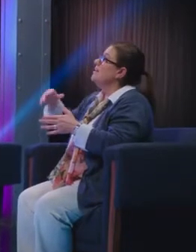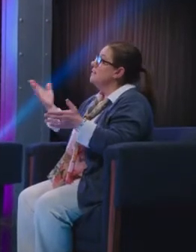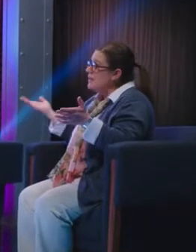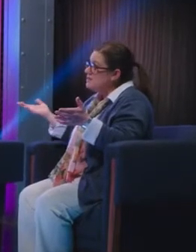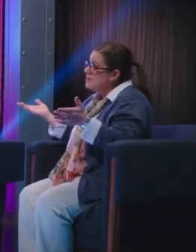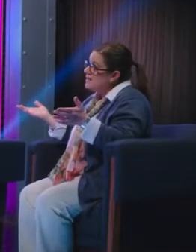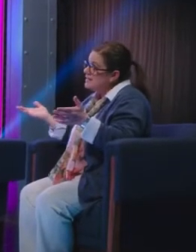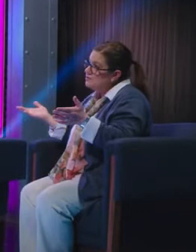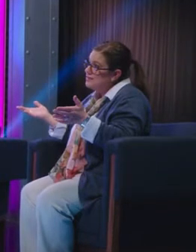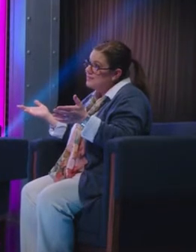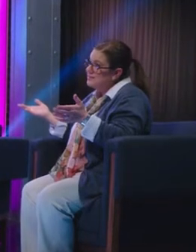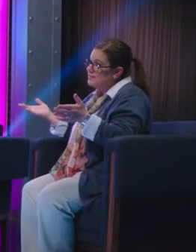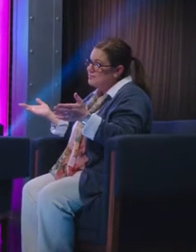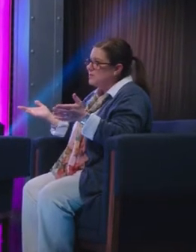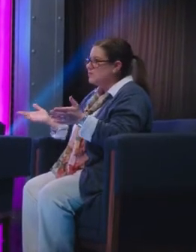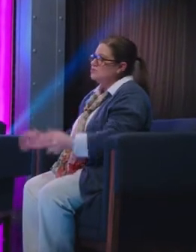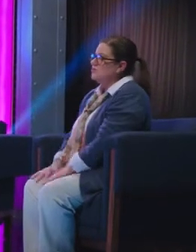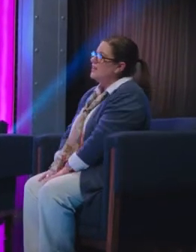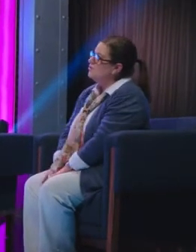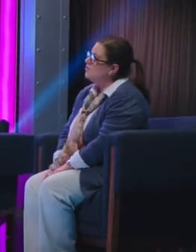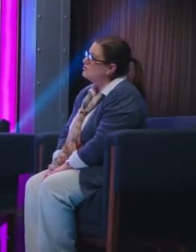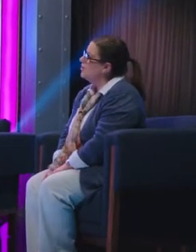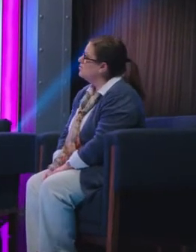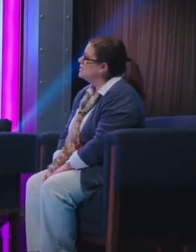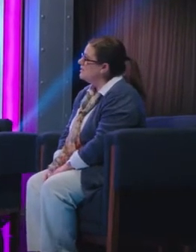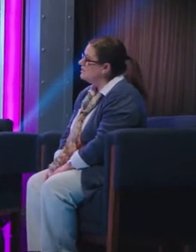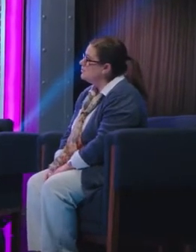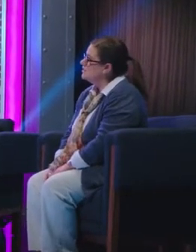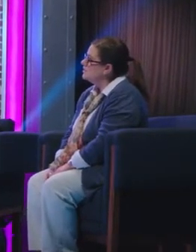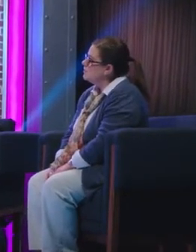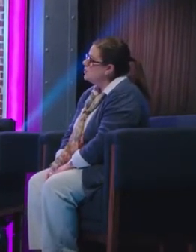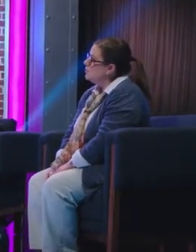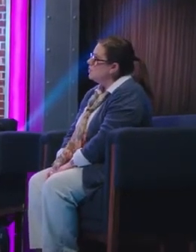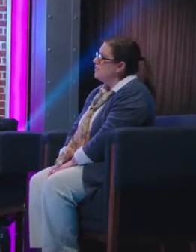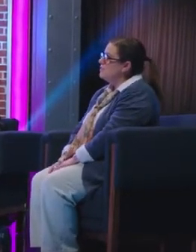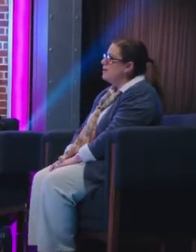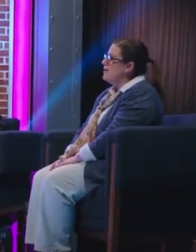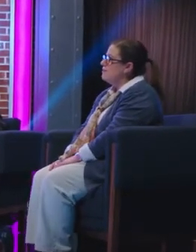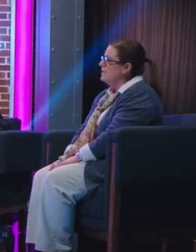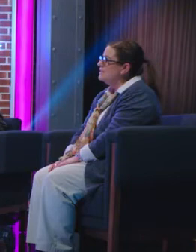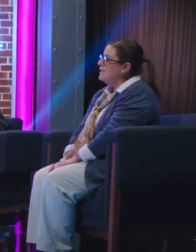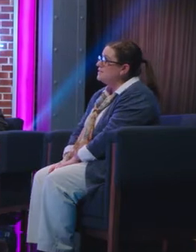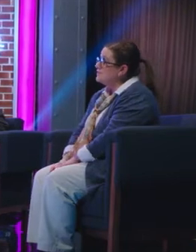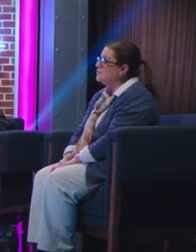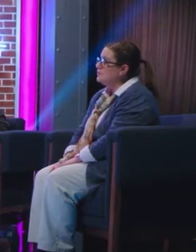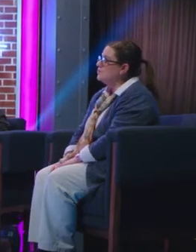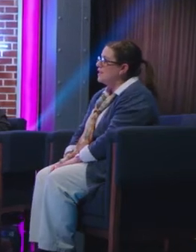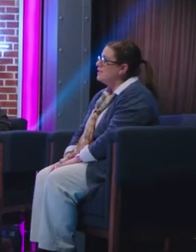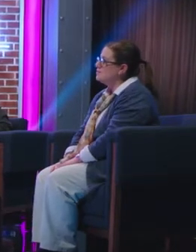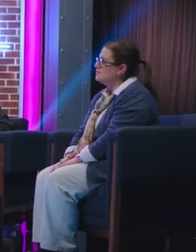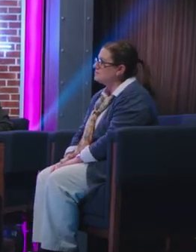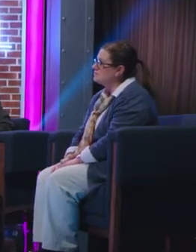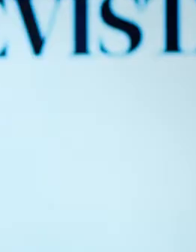¿Y queremos saber hasta dónde? Pues yo creo que no queremos saber hasta dónde, porque a dónde va es un lugar